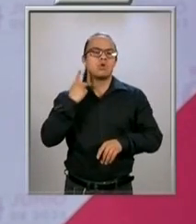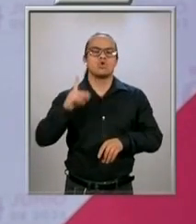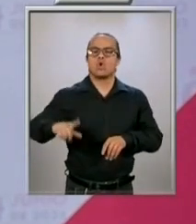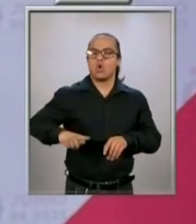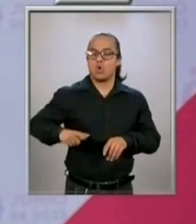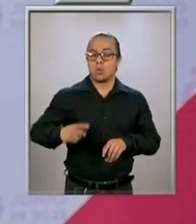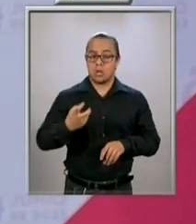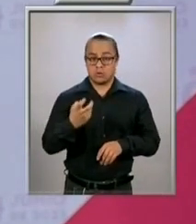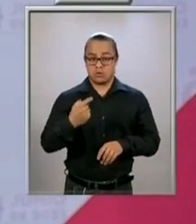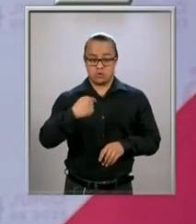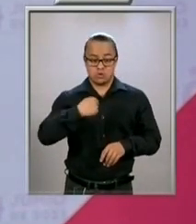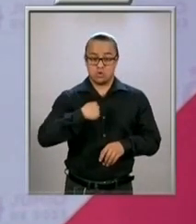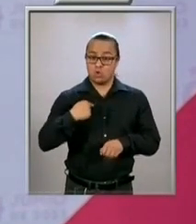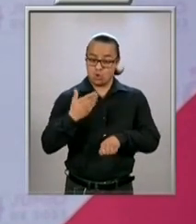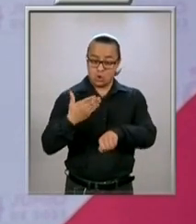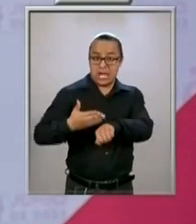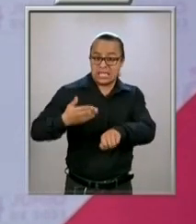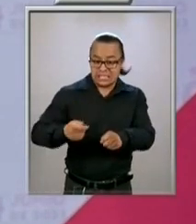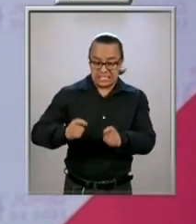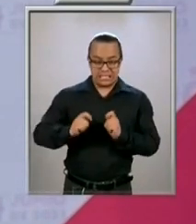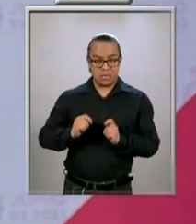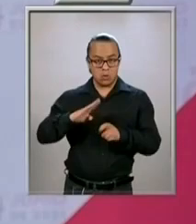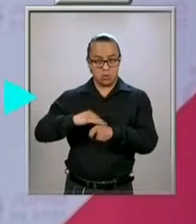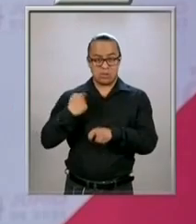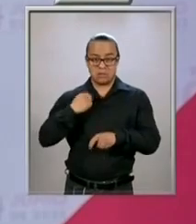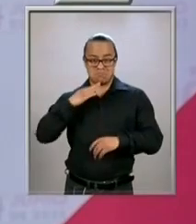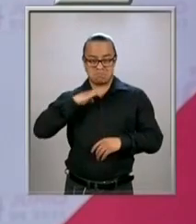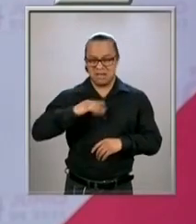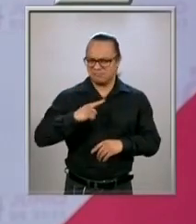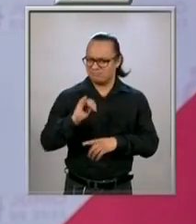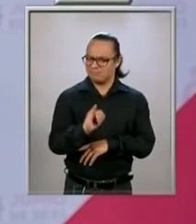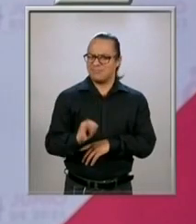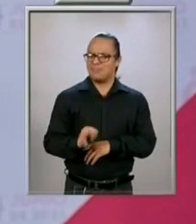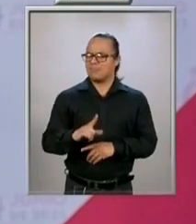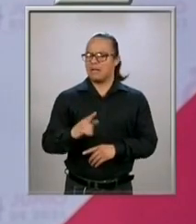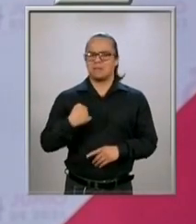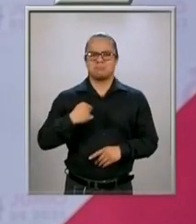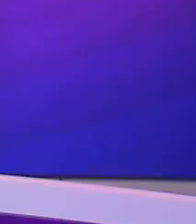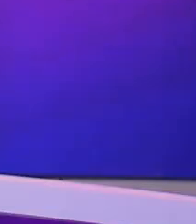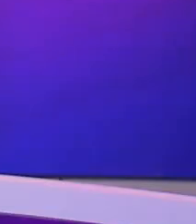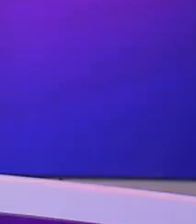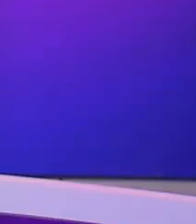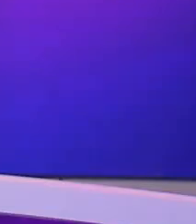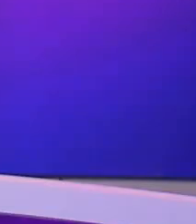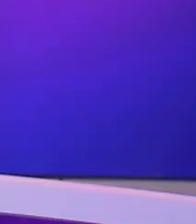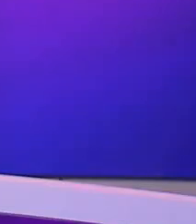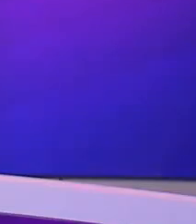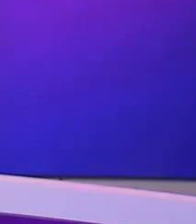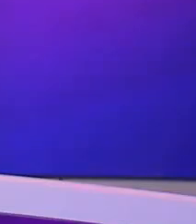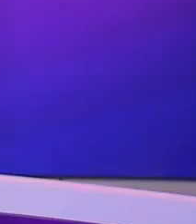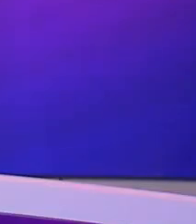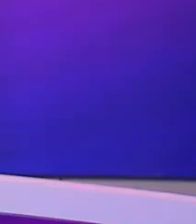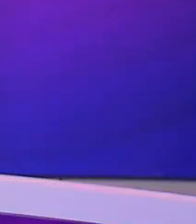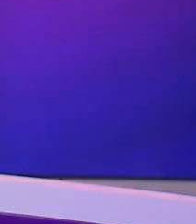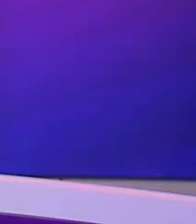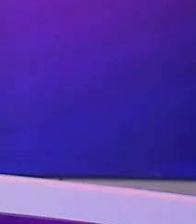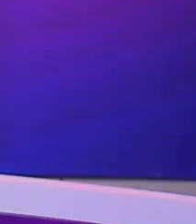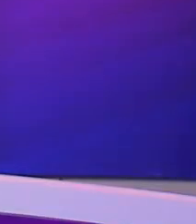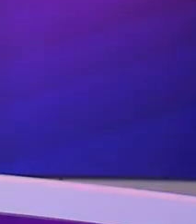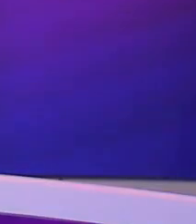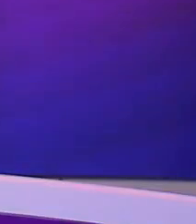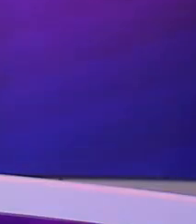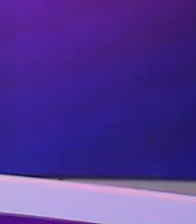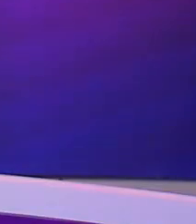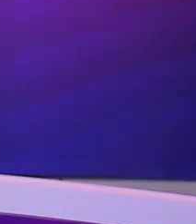nunca he sido sancionada en mi desempeño como servidora pública se puso